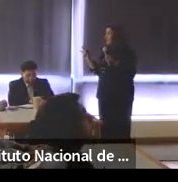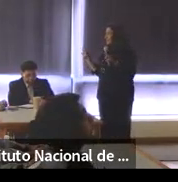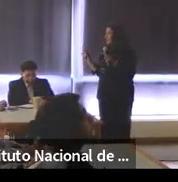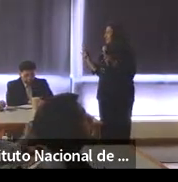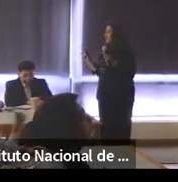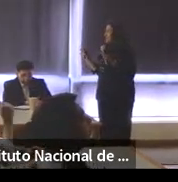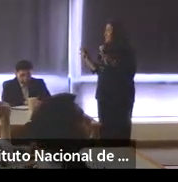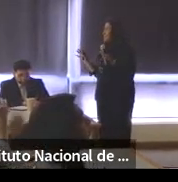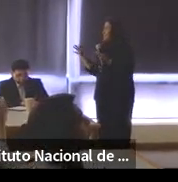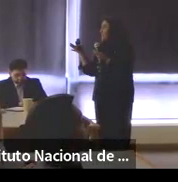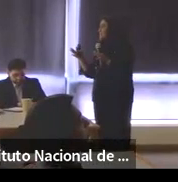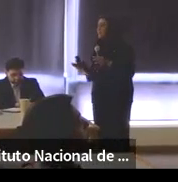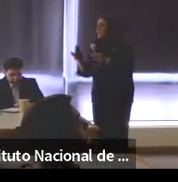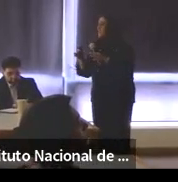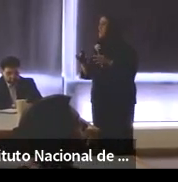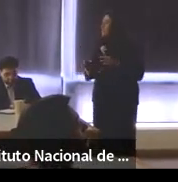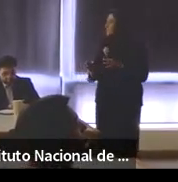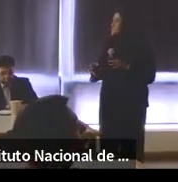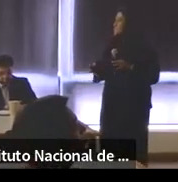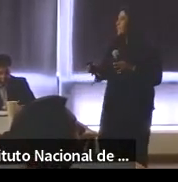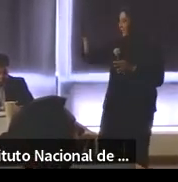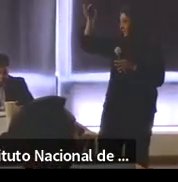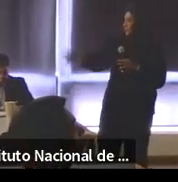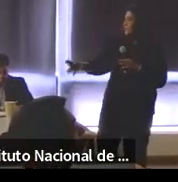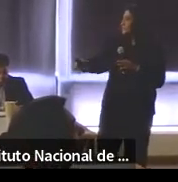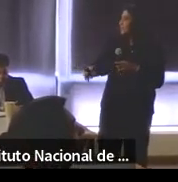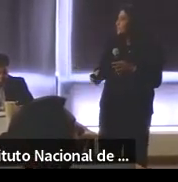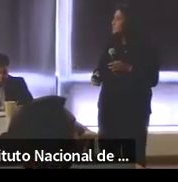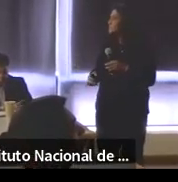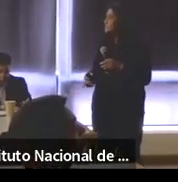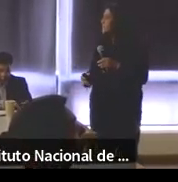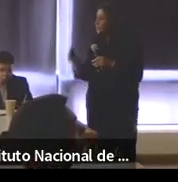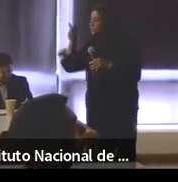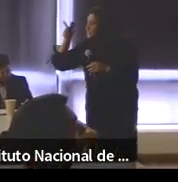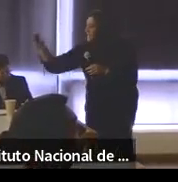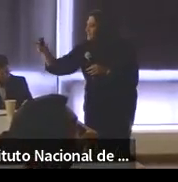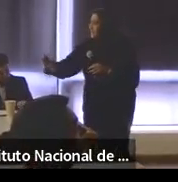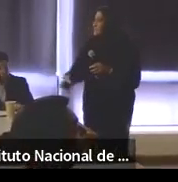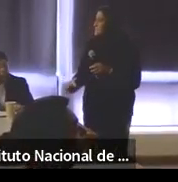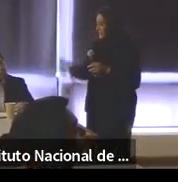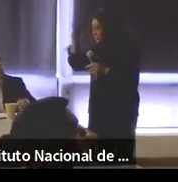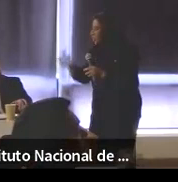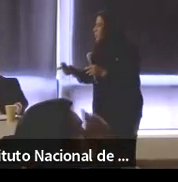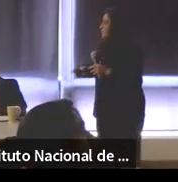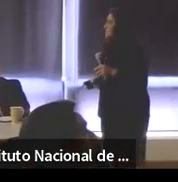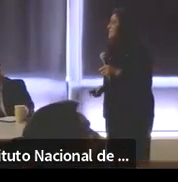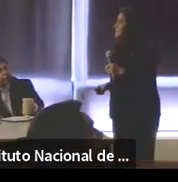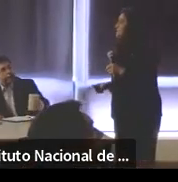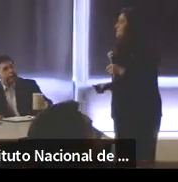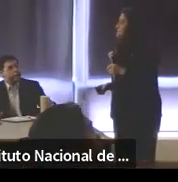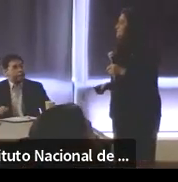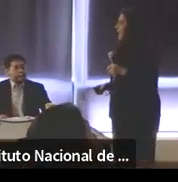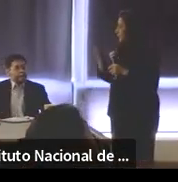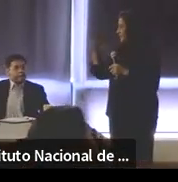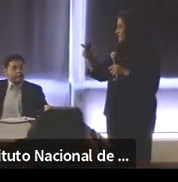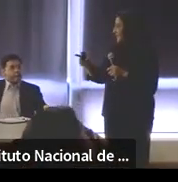te transgrede Por qué Porque hay gente que puede tener una postura de ahora no lo hago Solo porque él me lo dice no lo voy a hacer